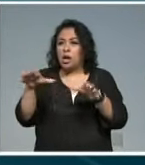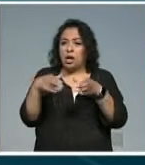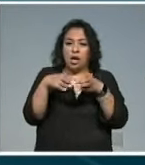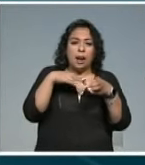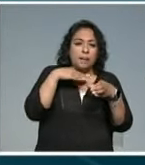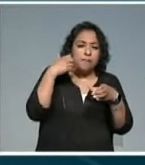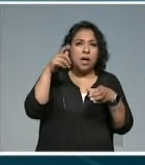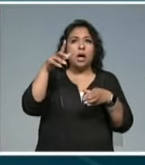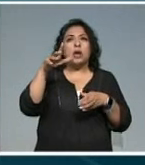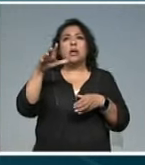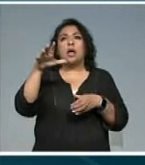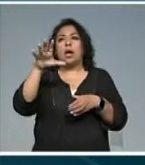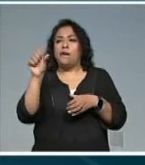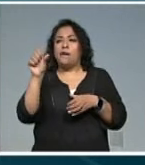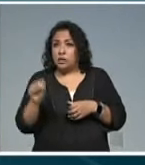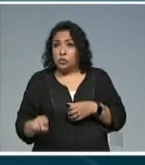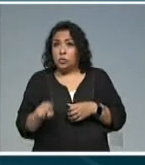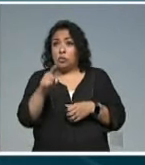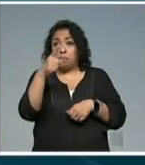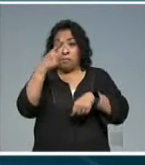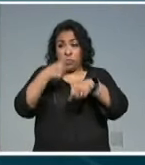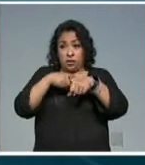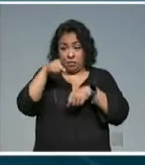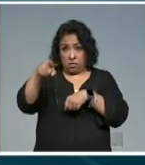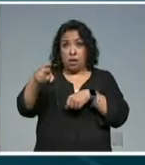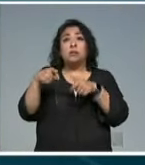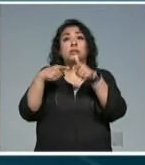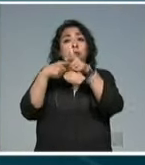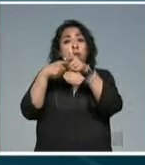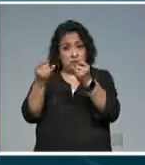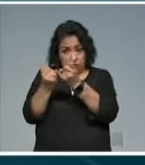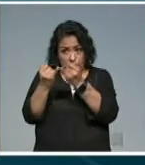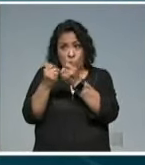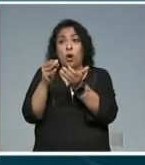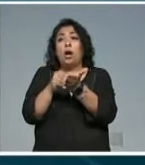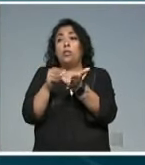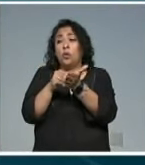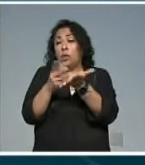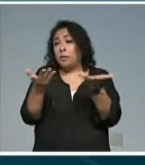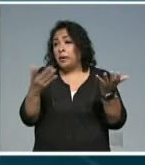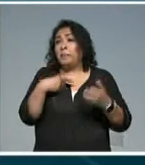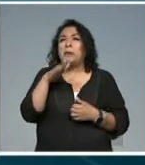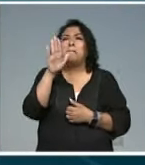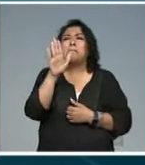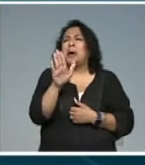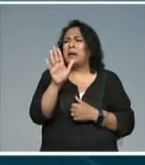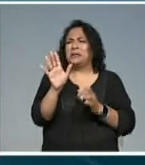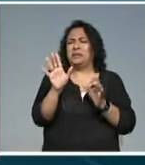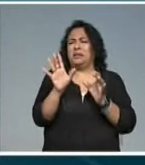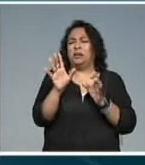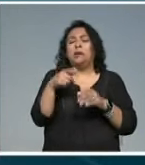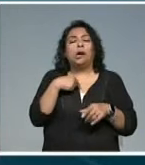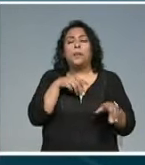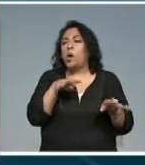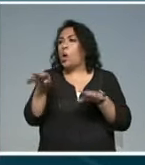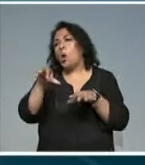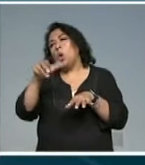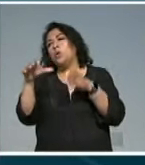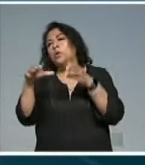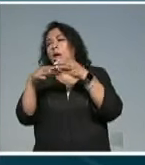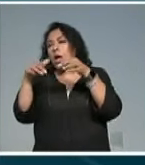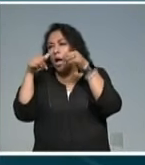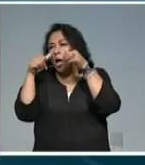mientras Sudáfrica levanta la voz, la pandemia en esa parte del mundo también sigue. Entonces pareciera que de repente nos distraemos